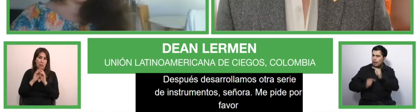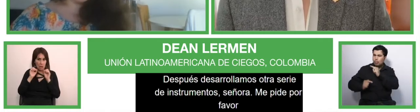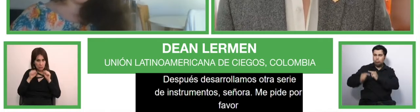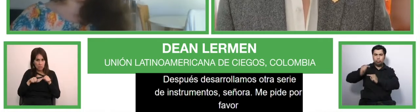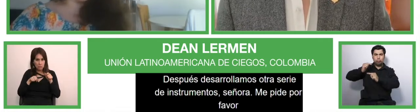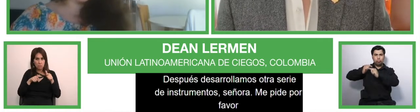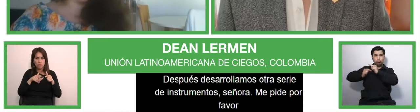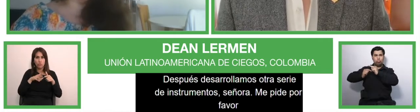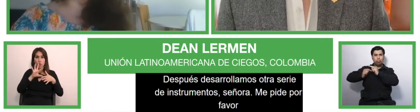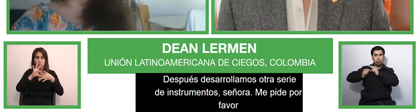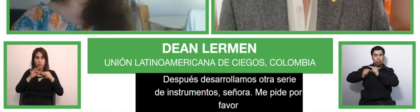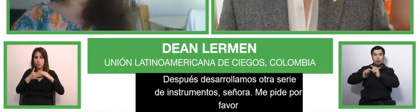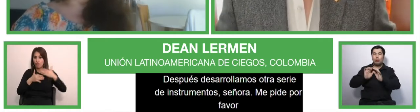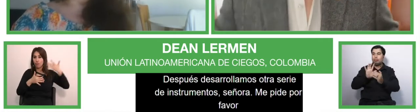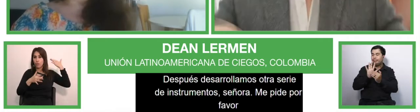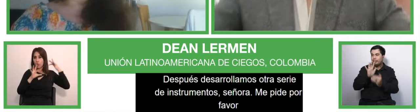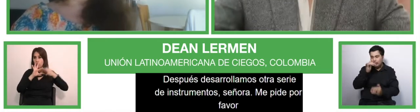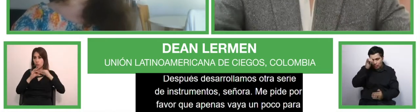así la cámara